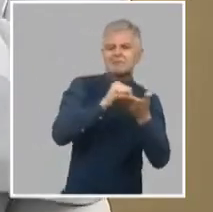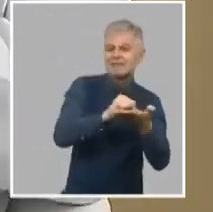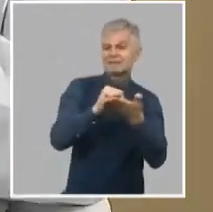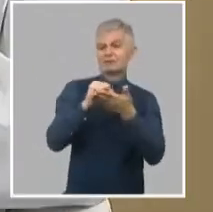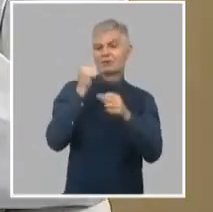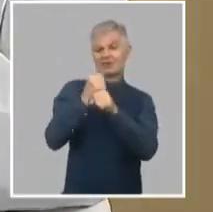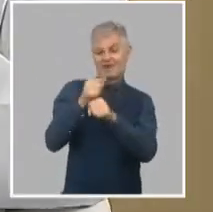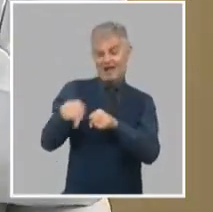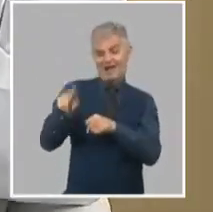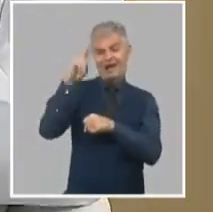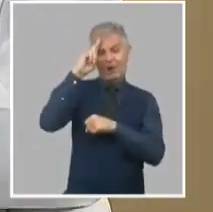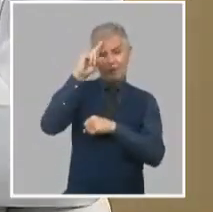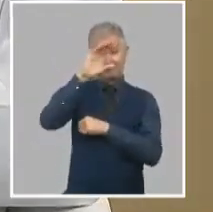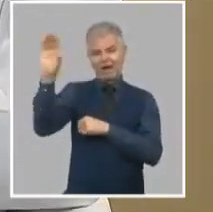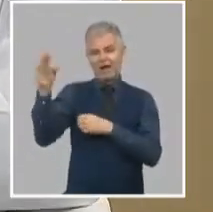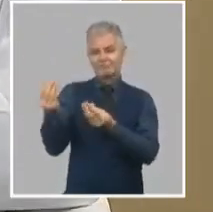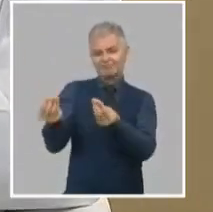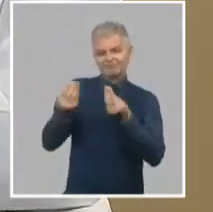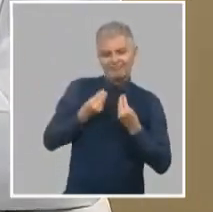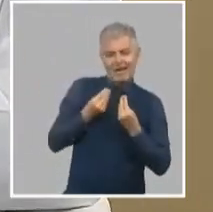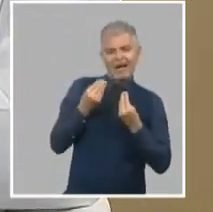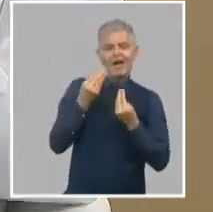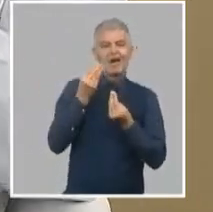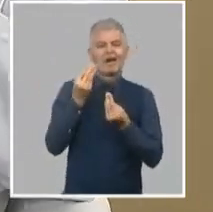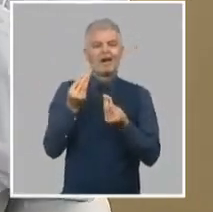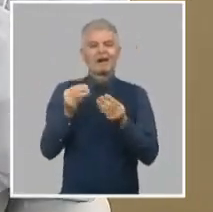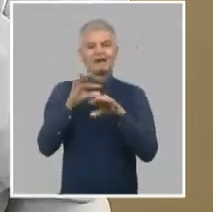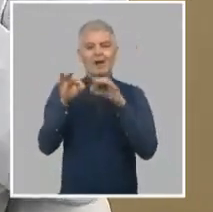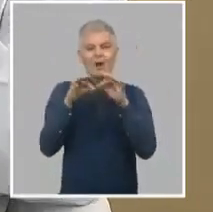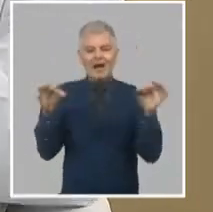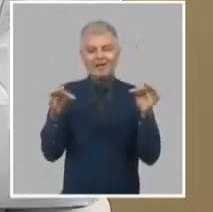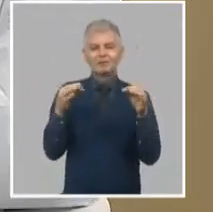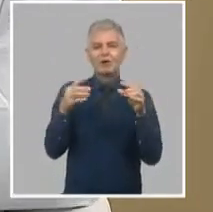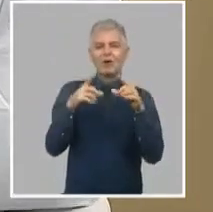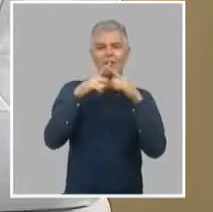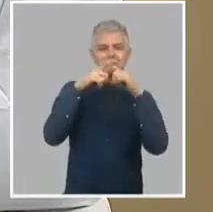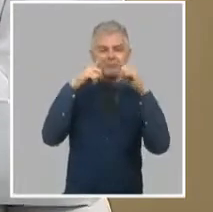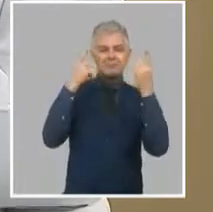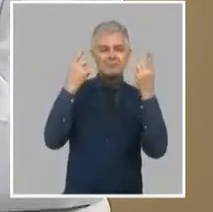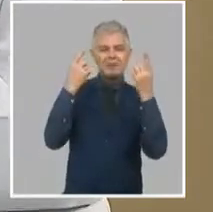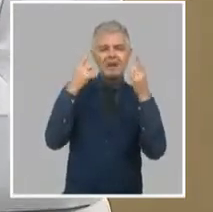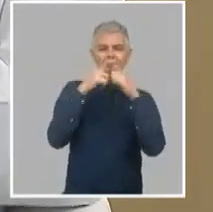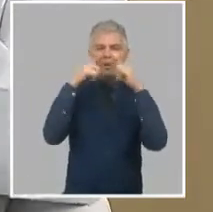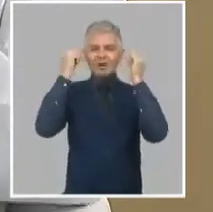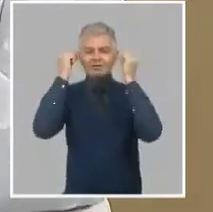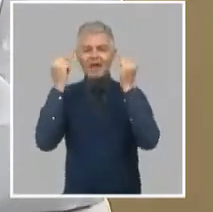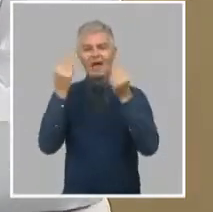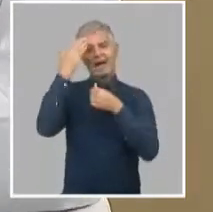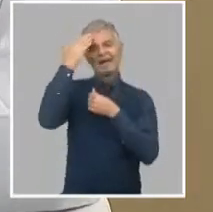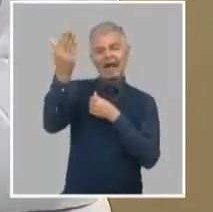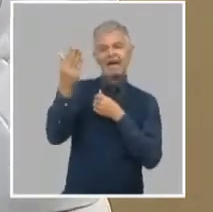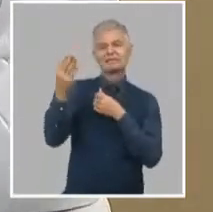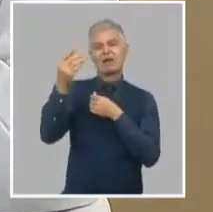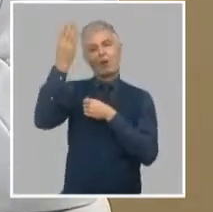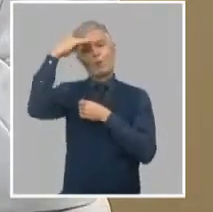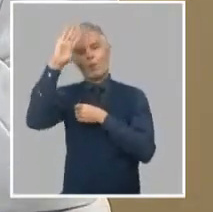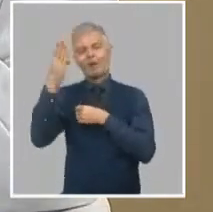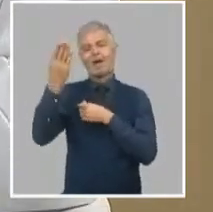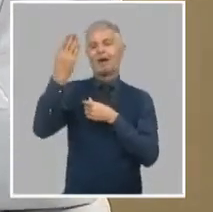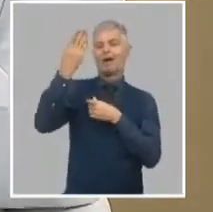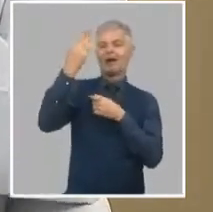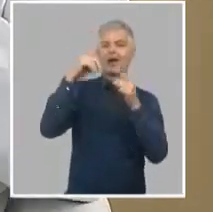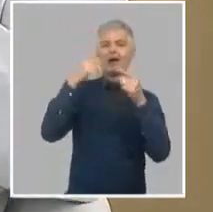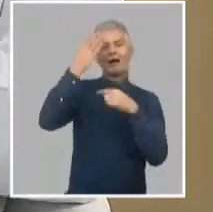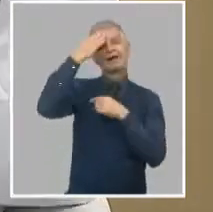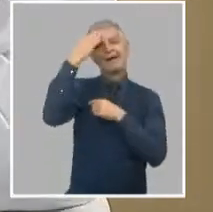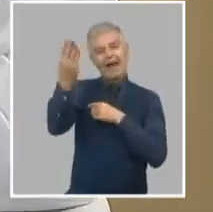que nos dio muestras de cariño, regalándonos aquellas mascarillas que decían gracias Cuba, gracias médicos cubanos,